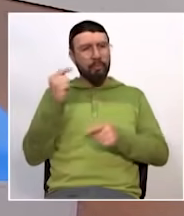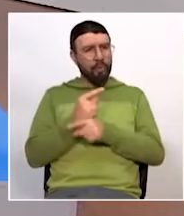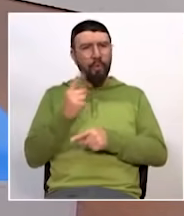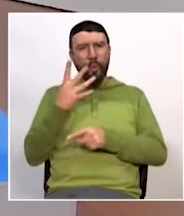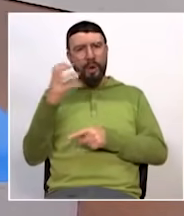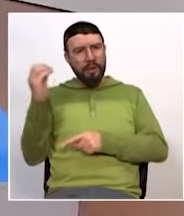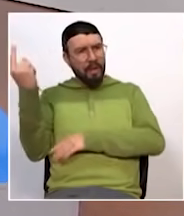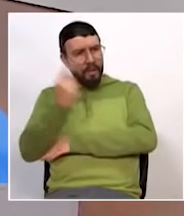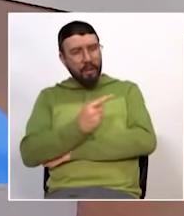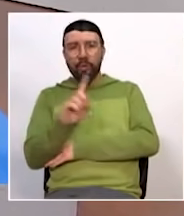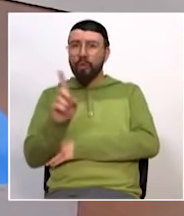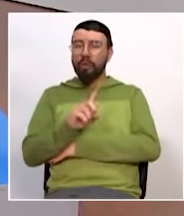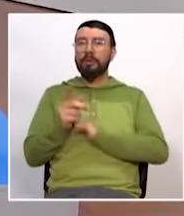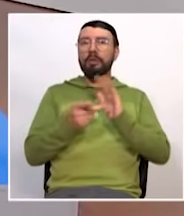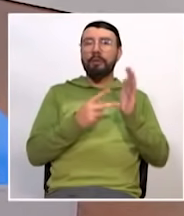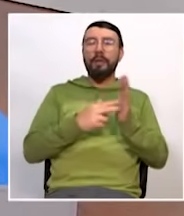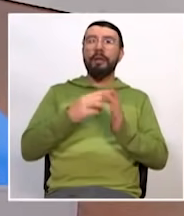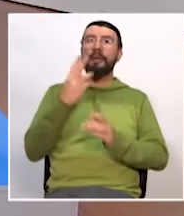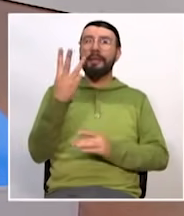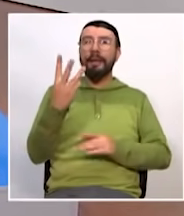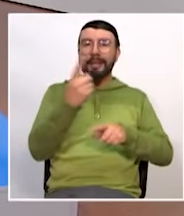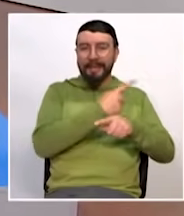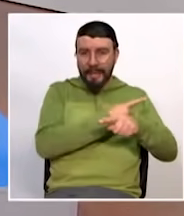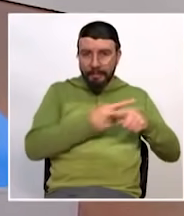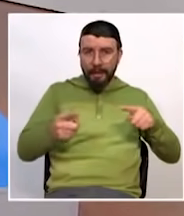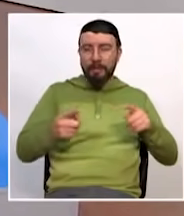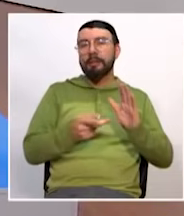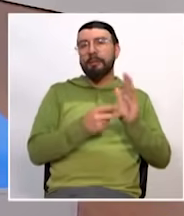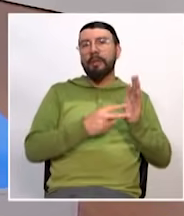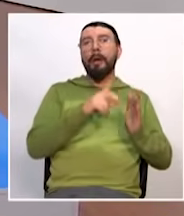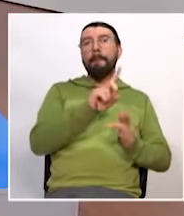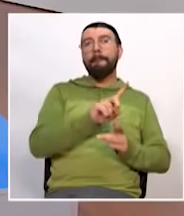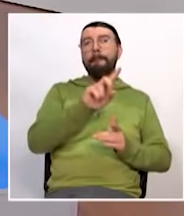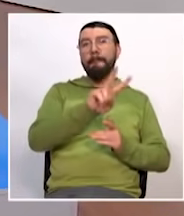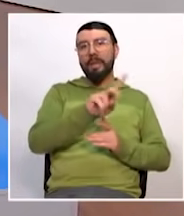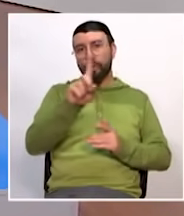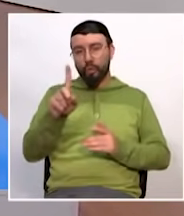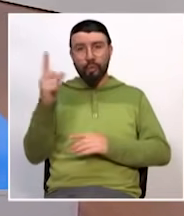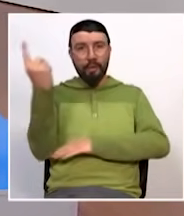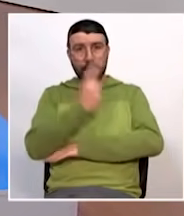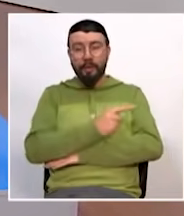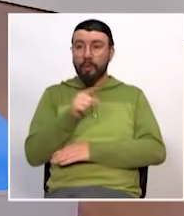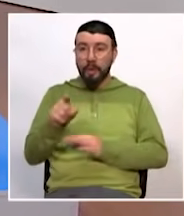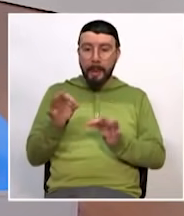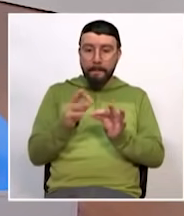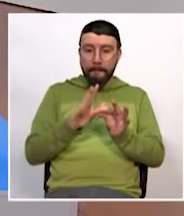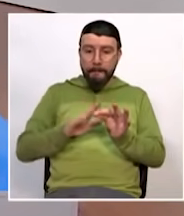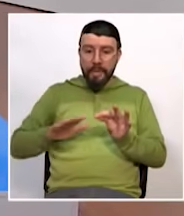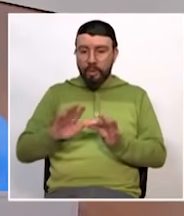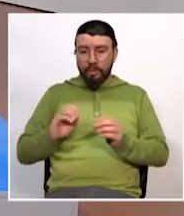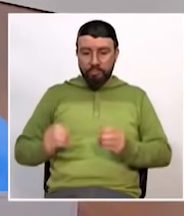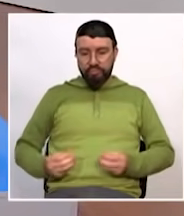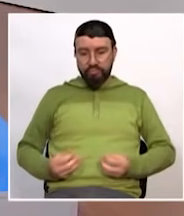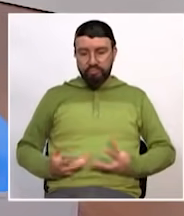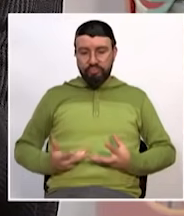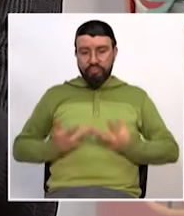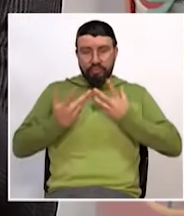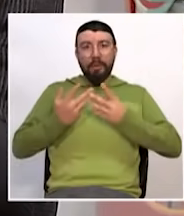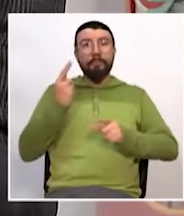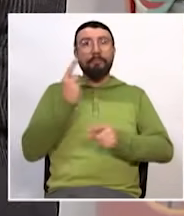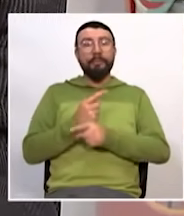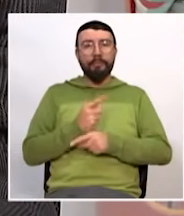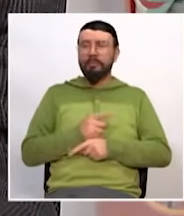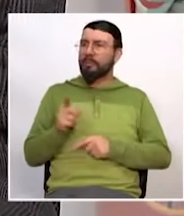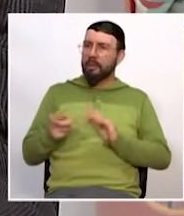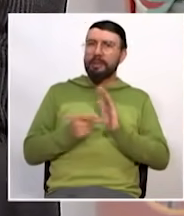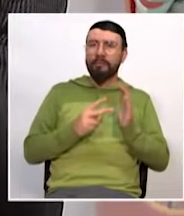hablando son 3 semanas 21 días es el tiempo en que un virus que se inocula se desarrolla y se reproduce es el